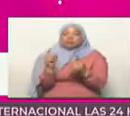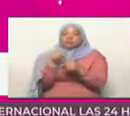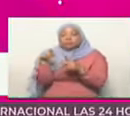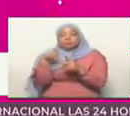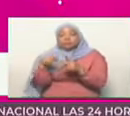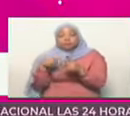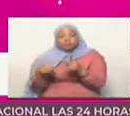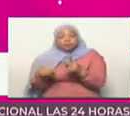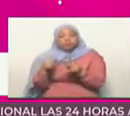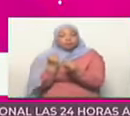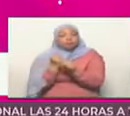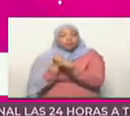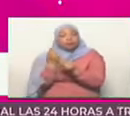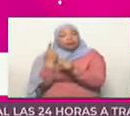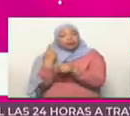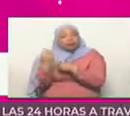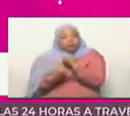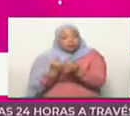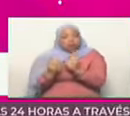bivalvos,